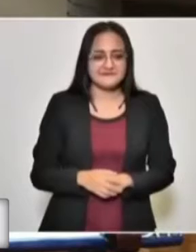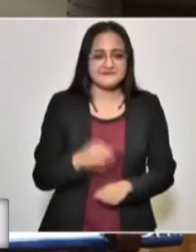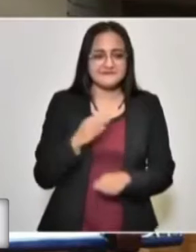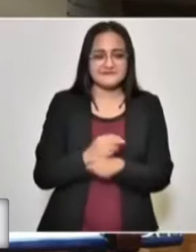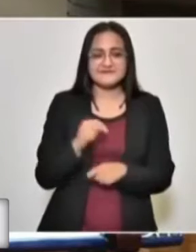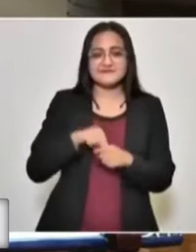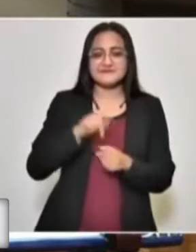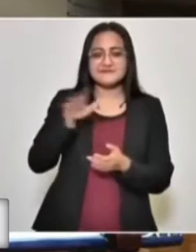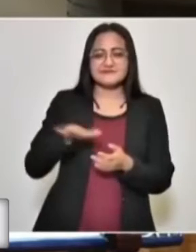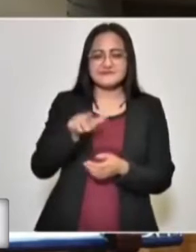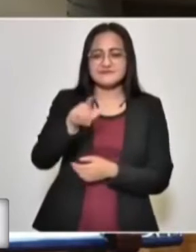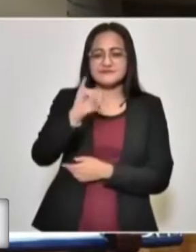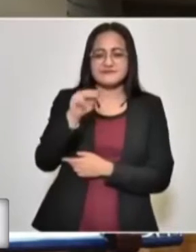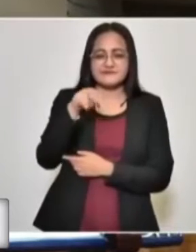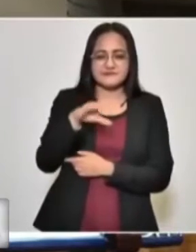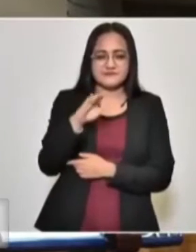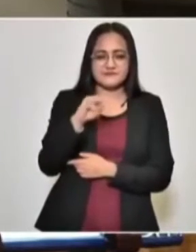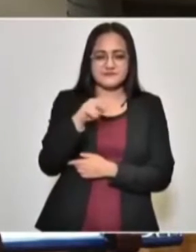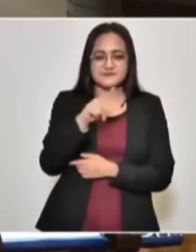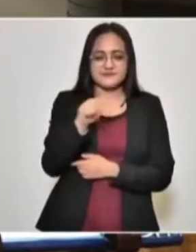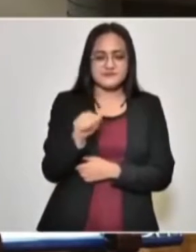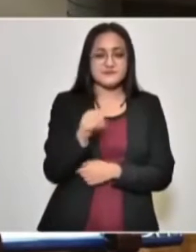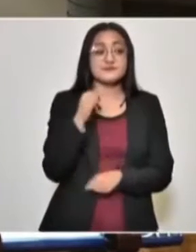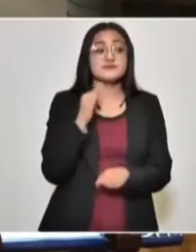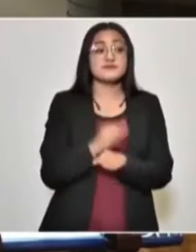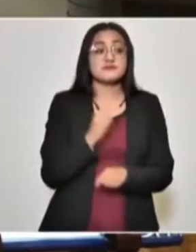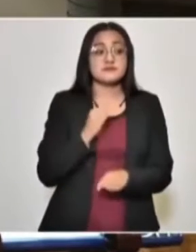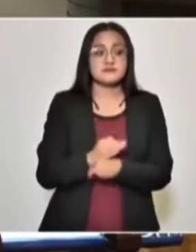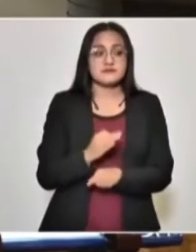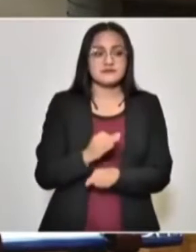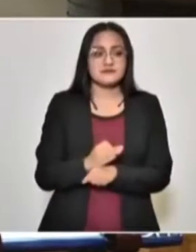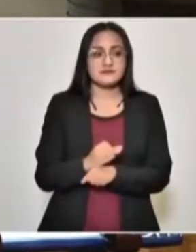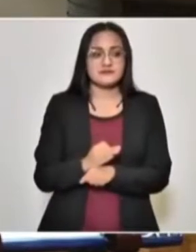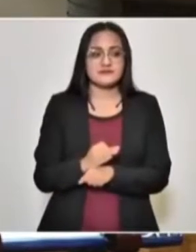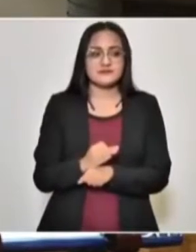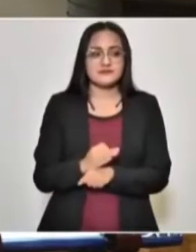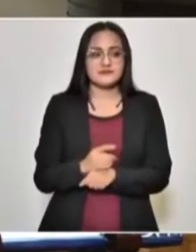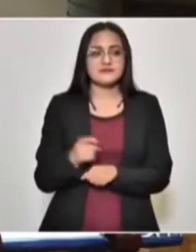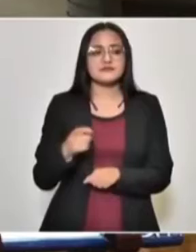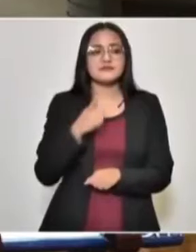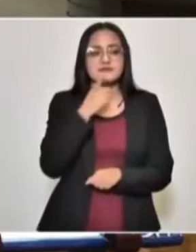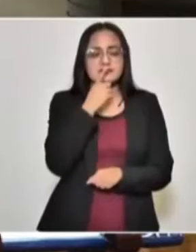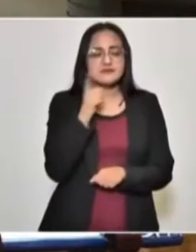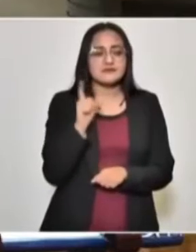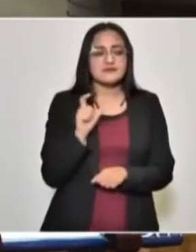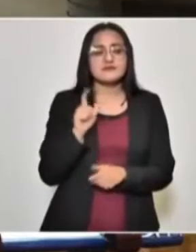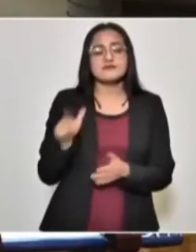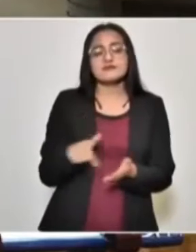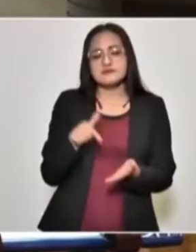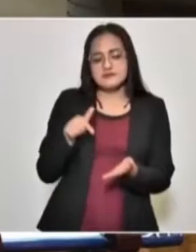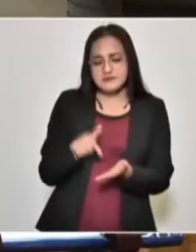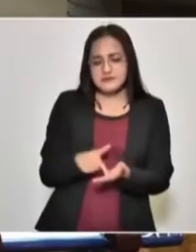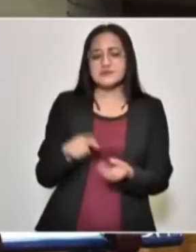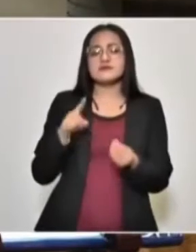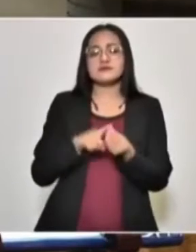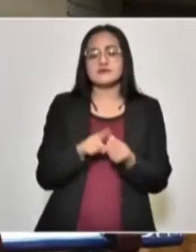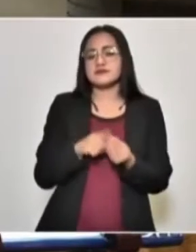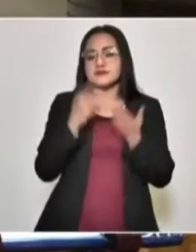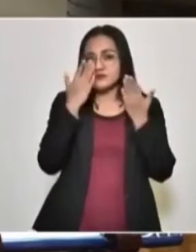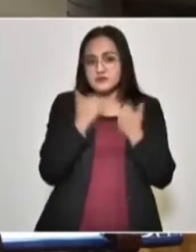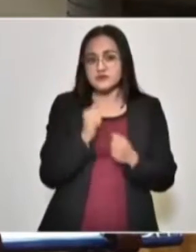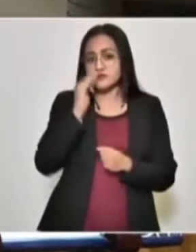Bonilla, en las juntas auxiliares respectivas, estamos hablando de lugares que no tenían autorización,